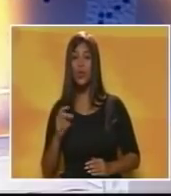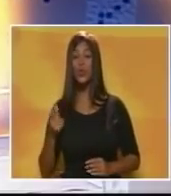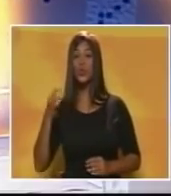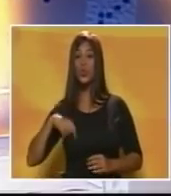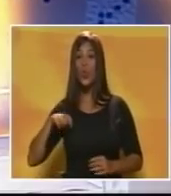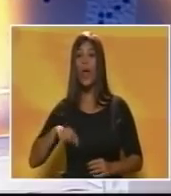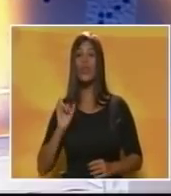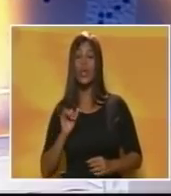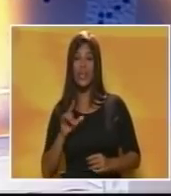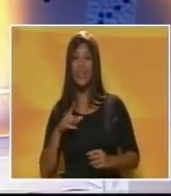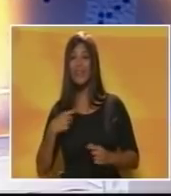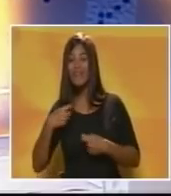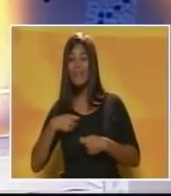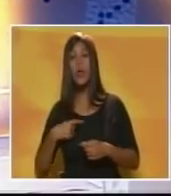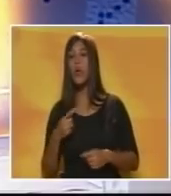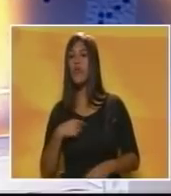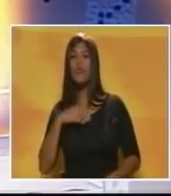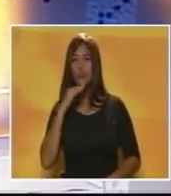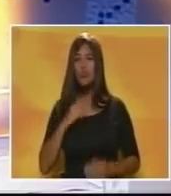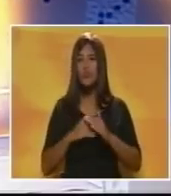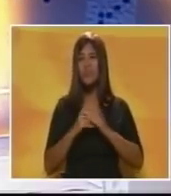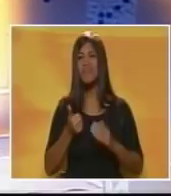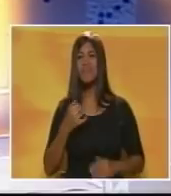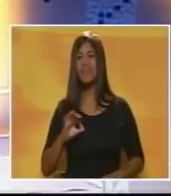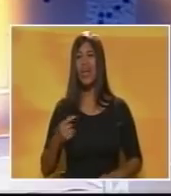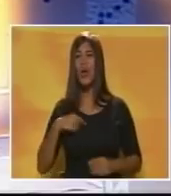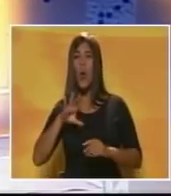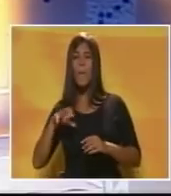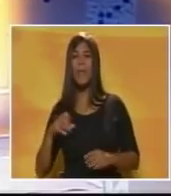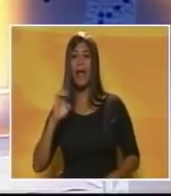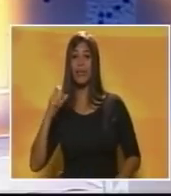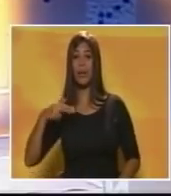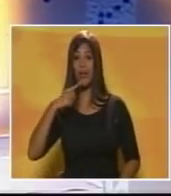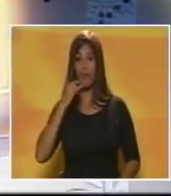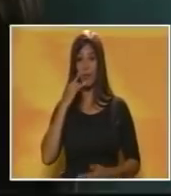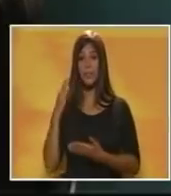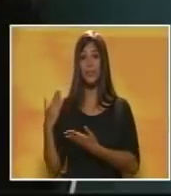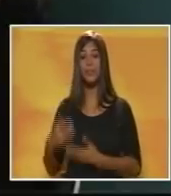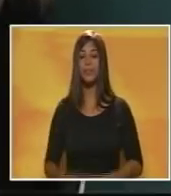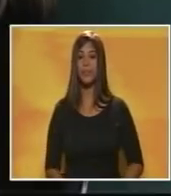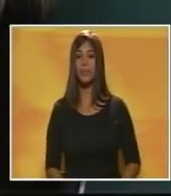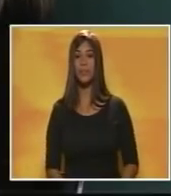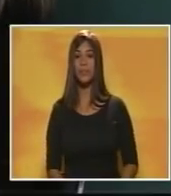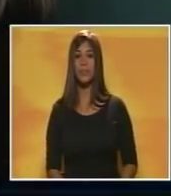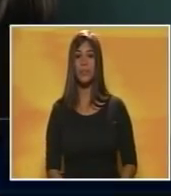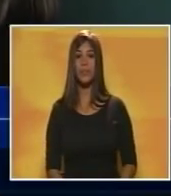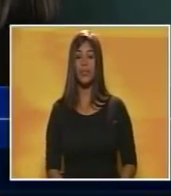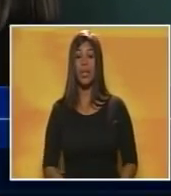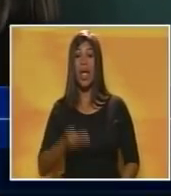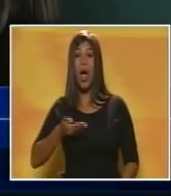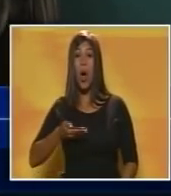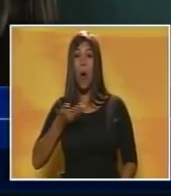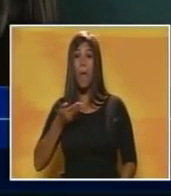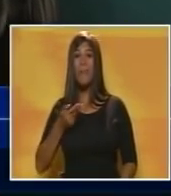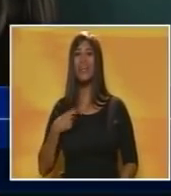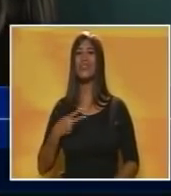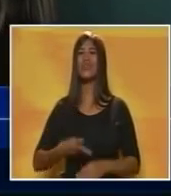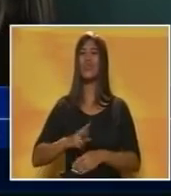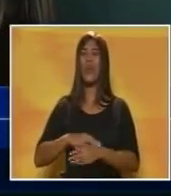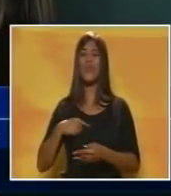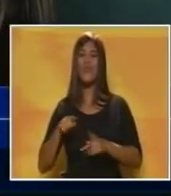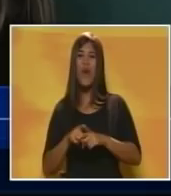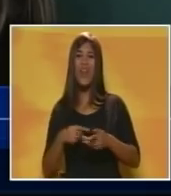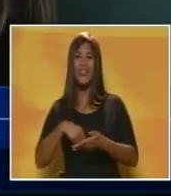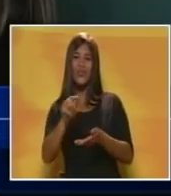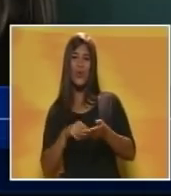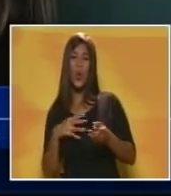es suficiente para cubrir sus necesidades. Eliezer Hernández con el reporte. El aumento violenta la contratación colectiva